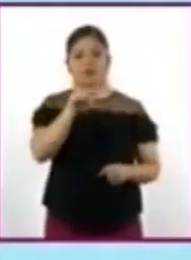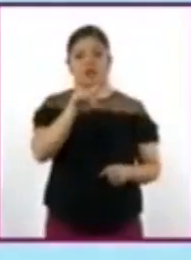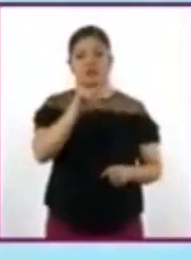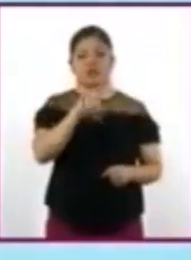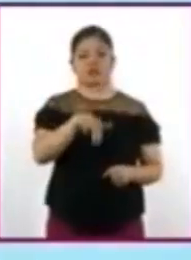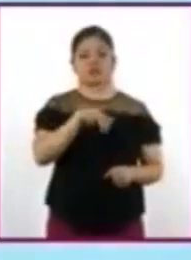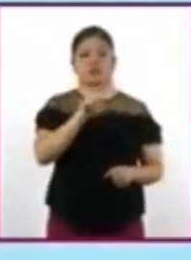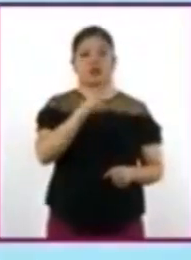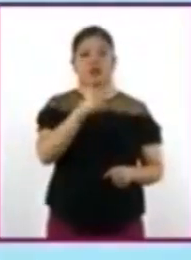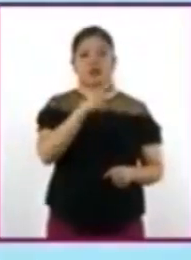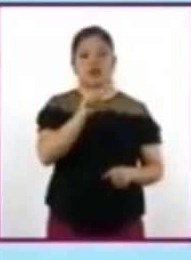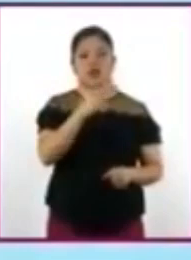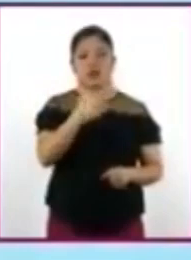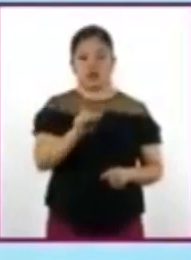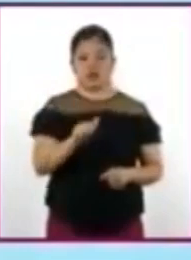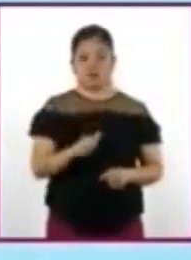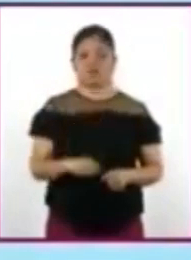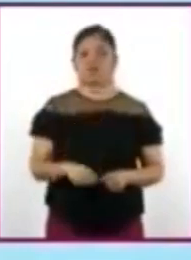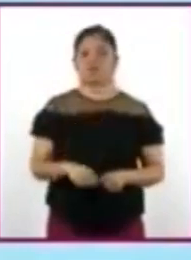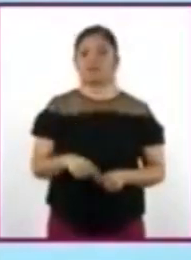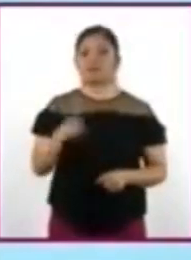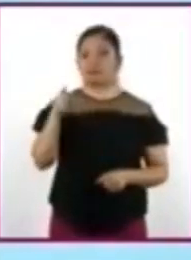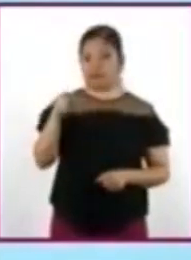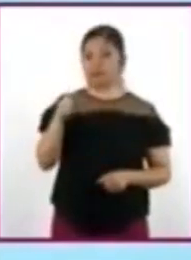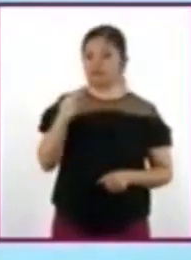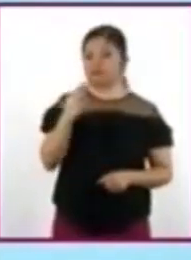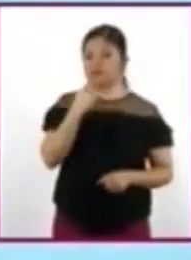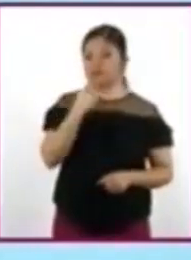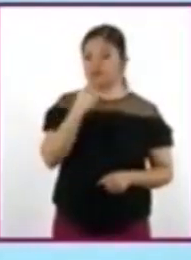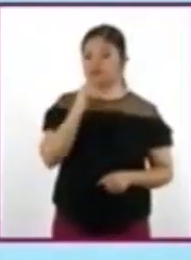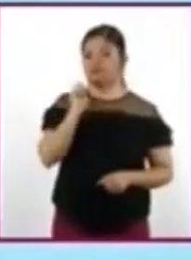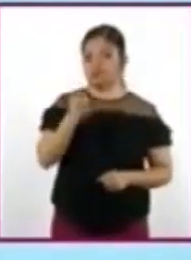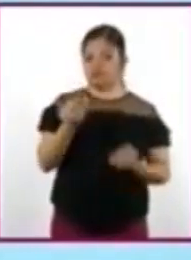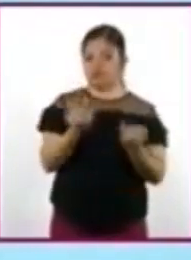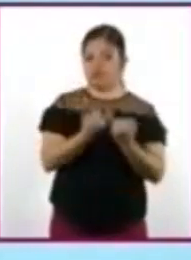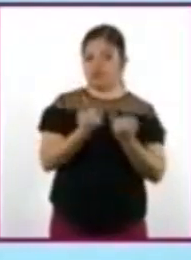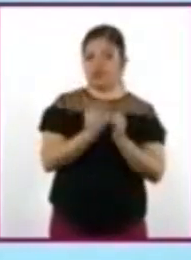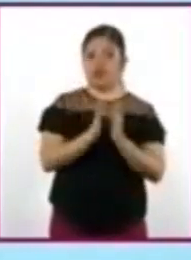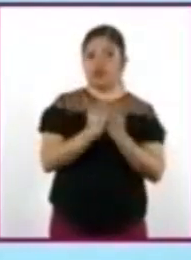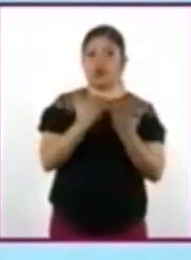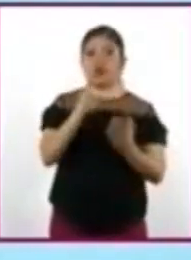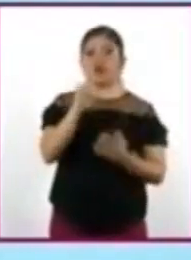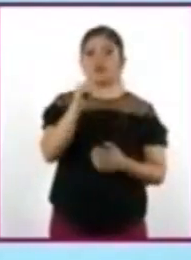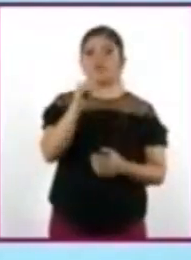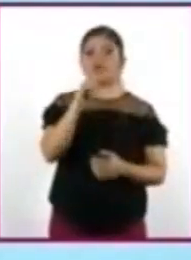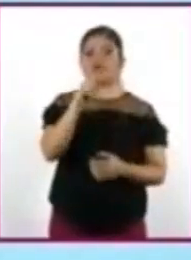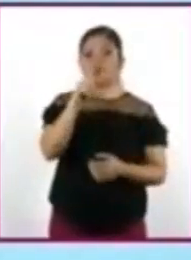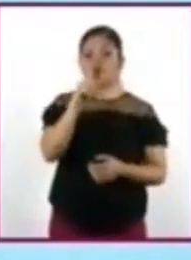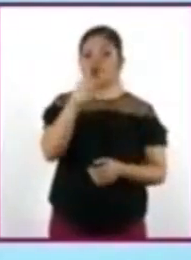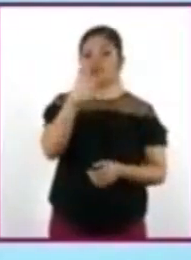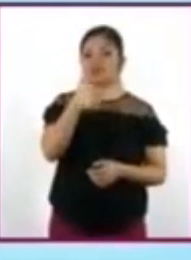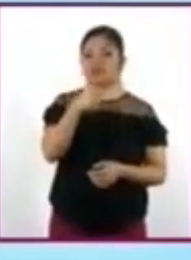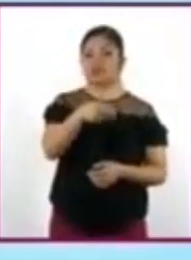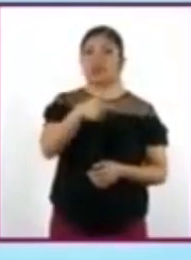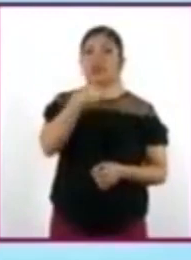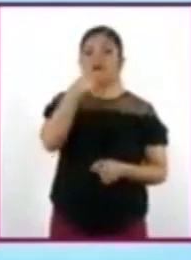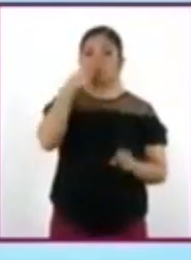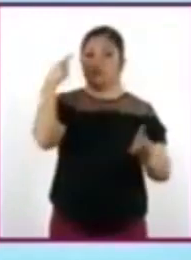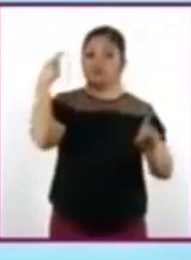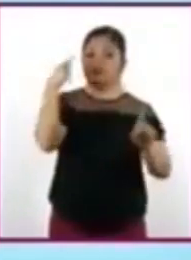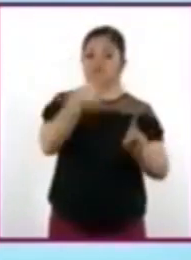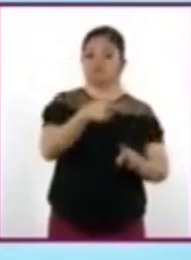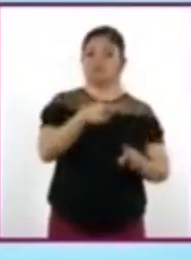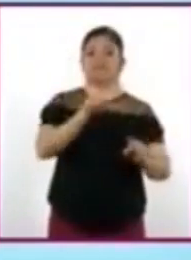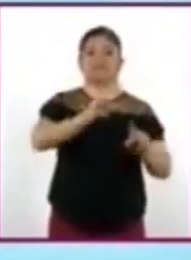Graña. Particularmente les será de beneficio el capítulo 6, que aborda de manera amplia diversos